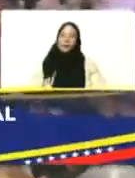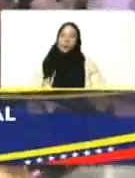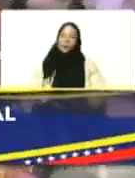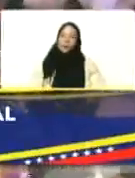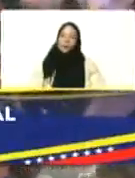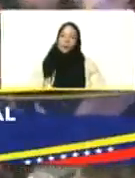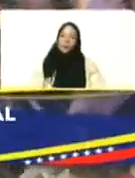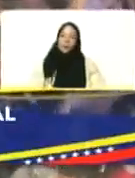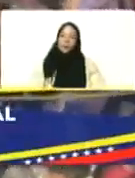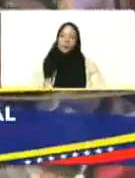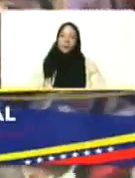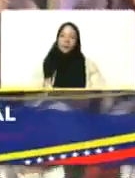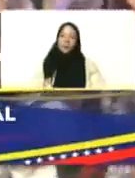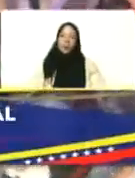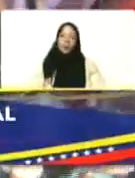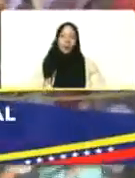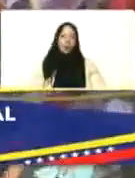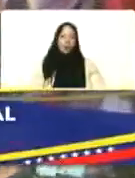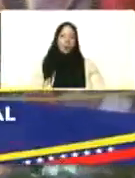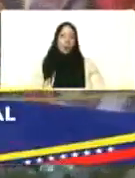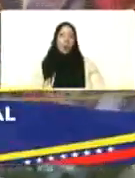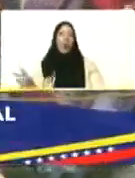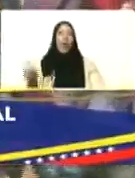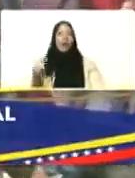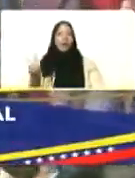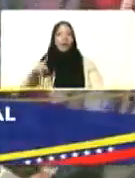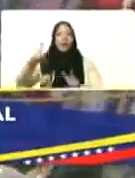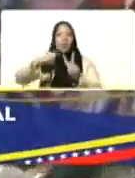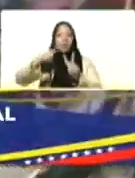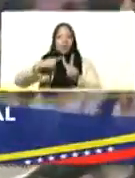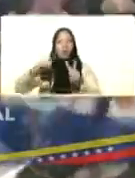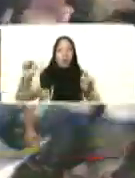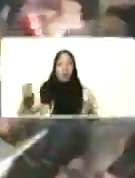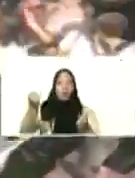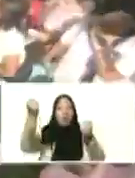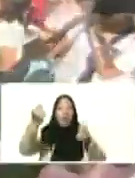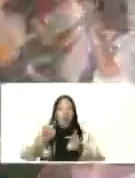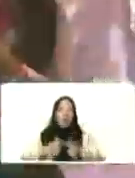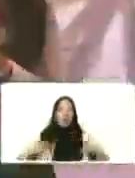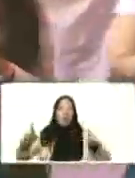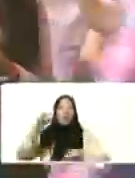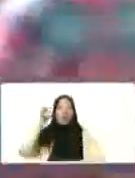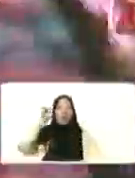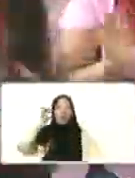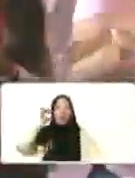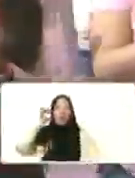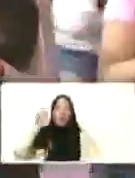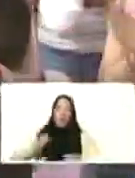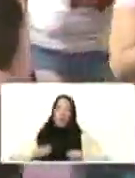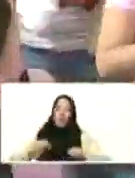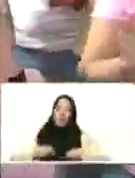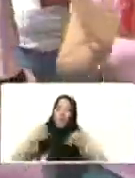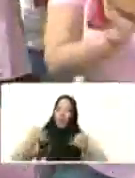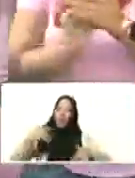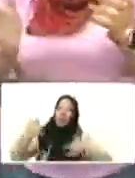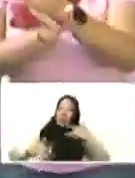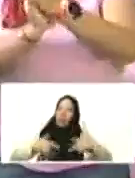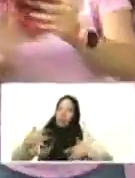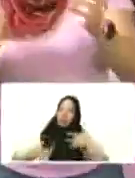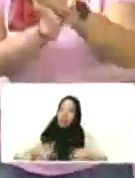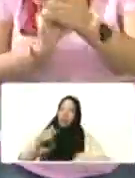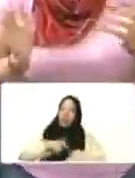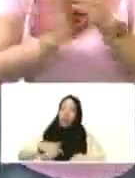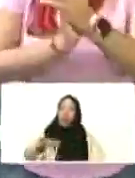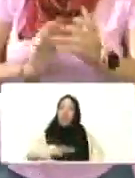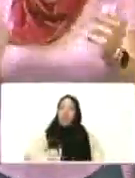se tira la manta. Queremos a Venezuela territorio libre de machismo. El acto que se vive a esta hora desde la